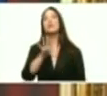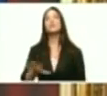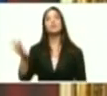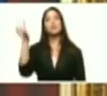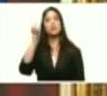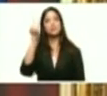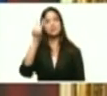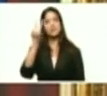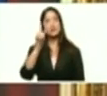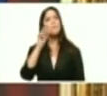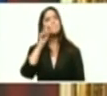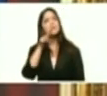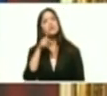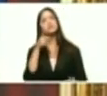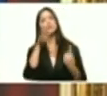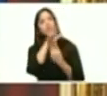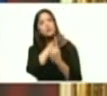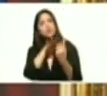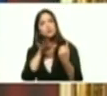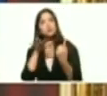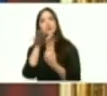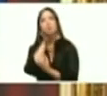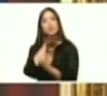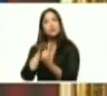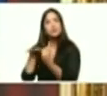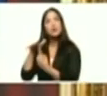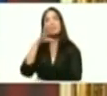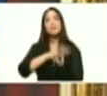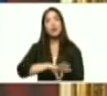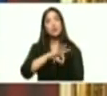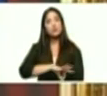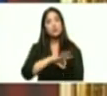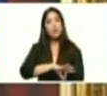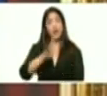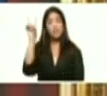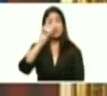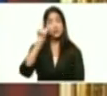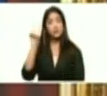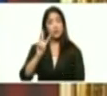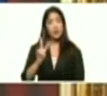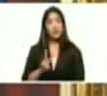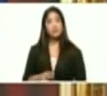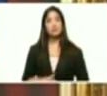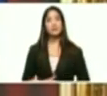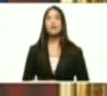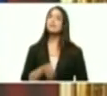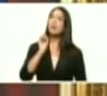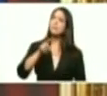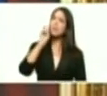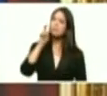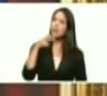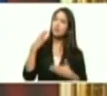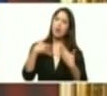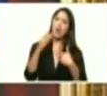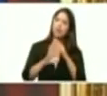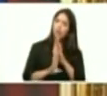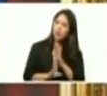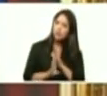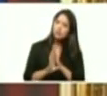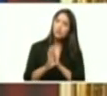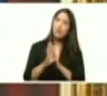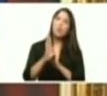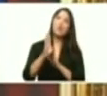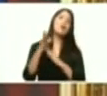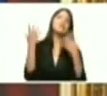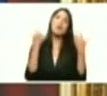viendo las condiciones de la sociedad venezolana y viendo la evolución de